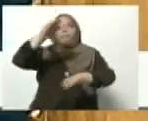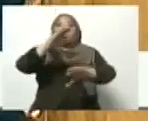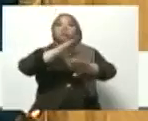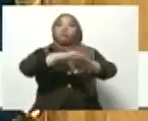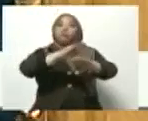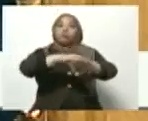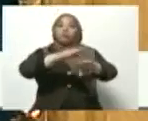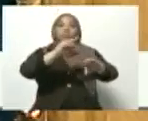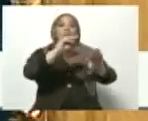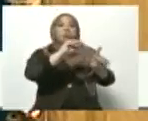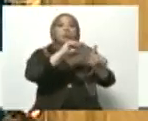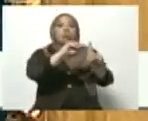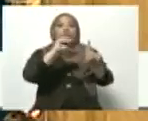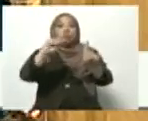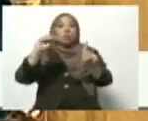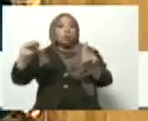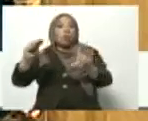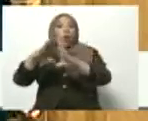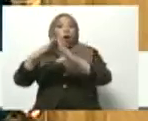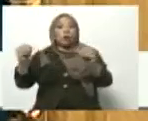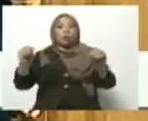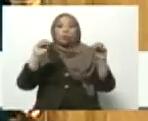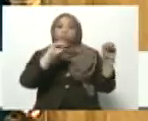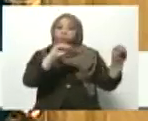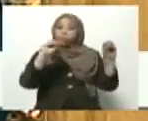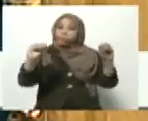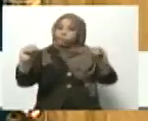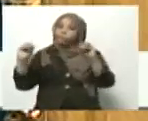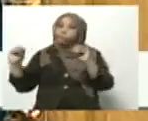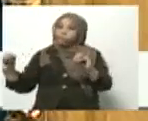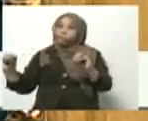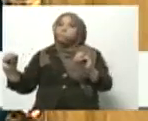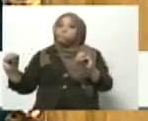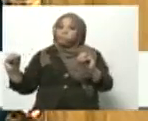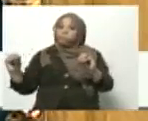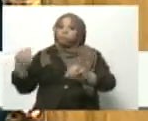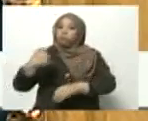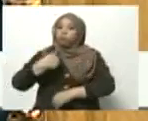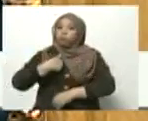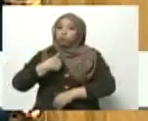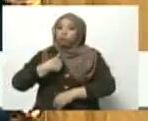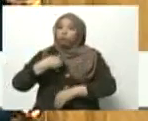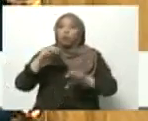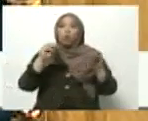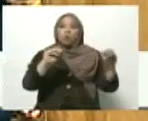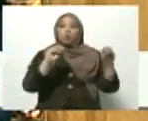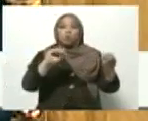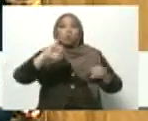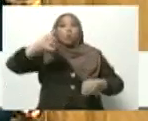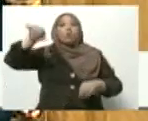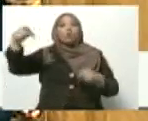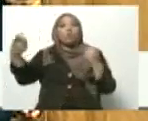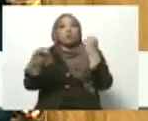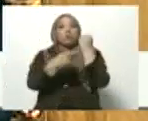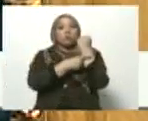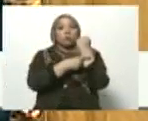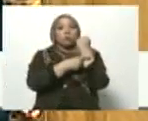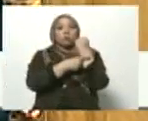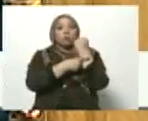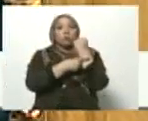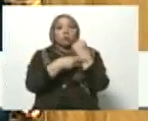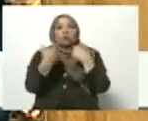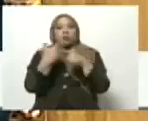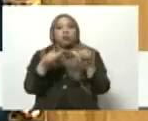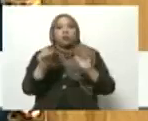del golpe el 23 de enero, literalmente, lean a Bolton, dice, yo pido que Guaidó me declare